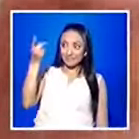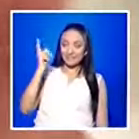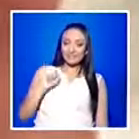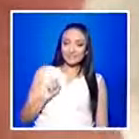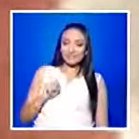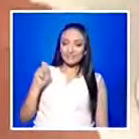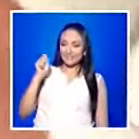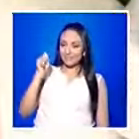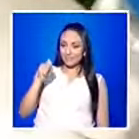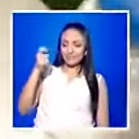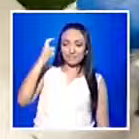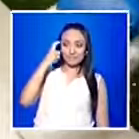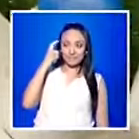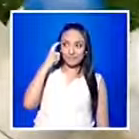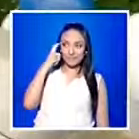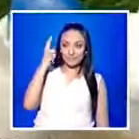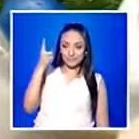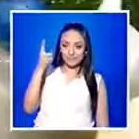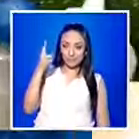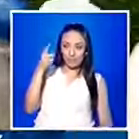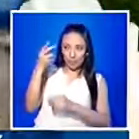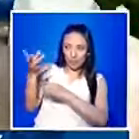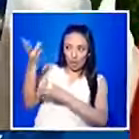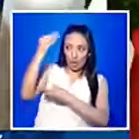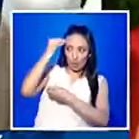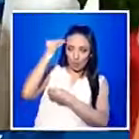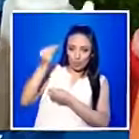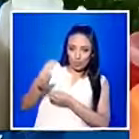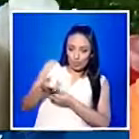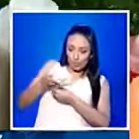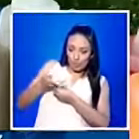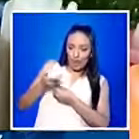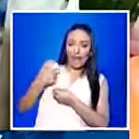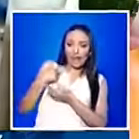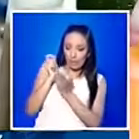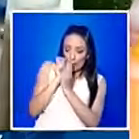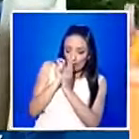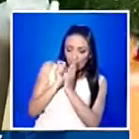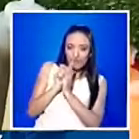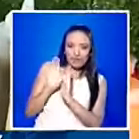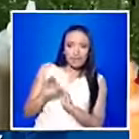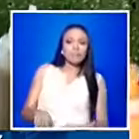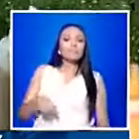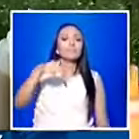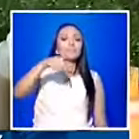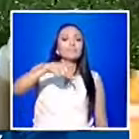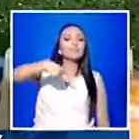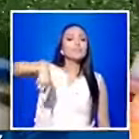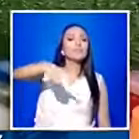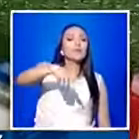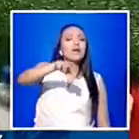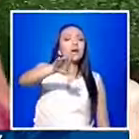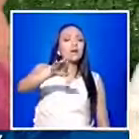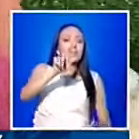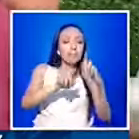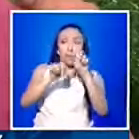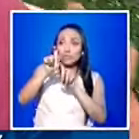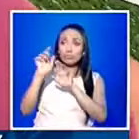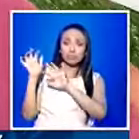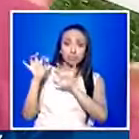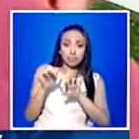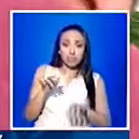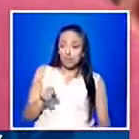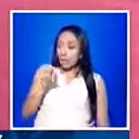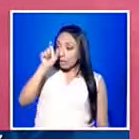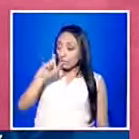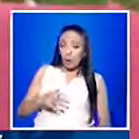Sí, voy a tomar muy en cuenta su sugerencia. Sí, Andreita, aquí es una hueca y si es que el vecino no